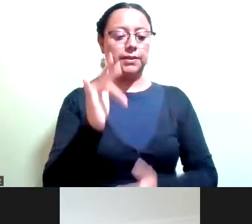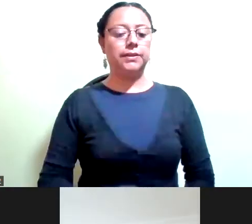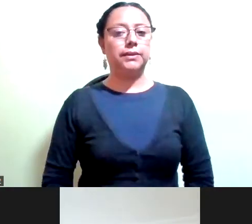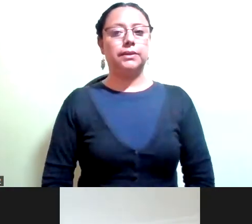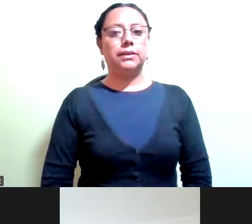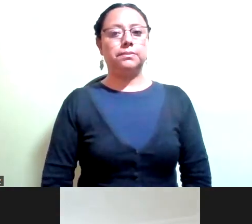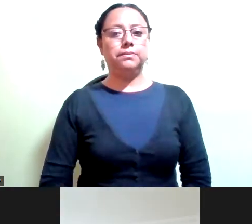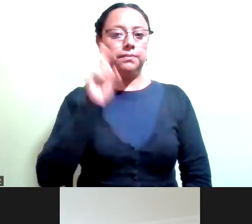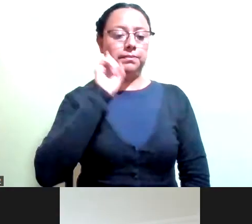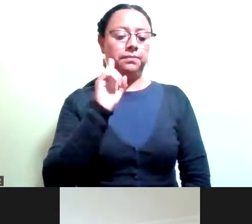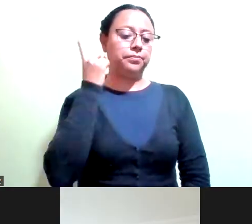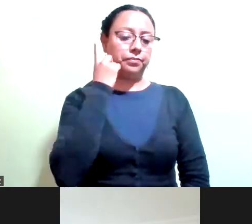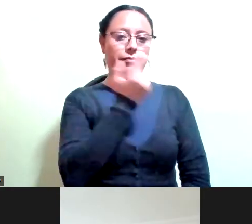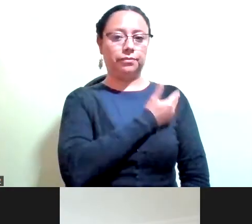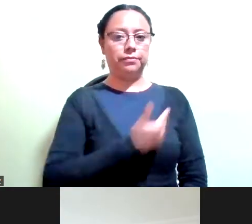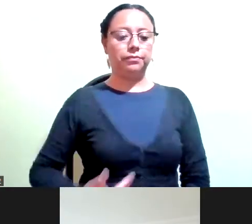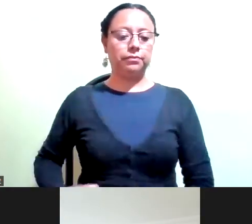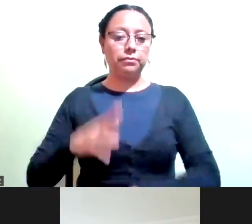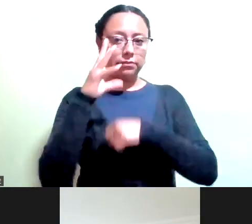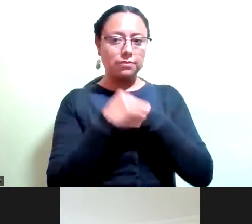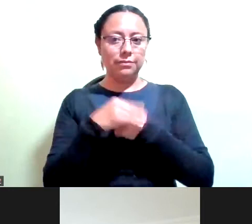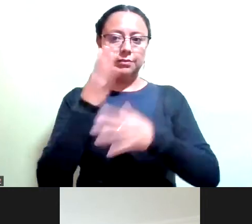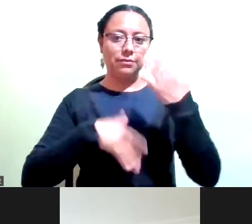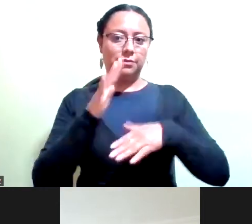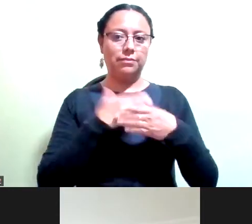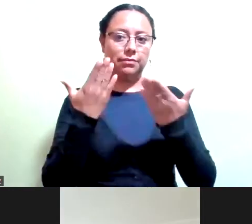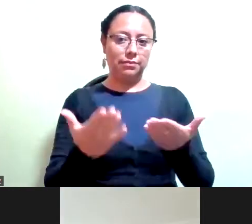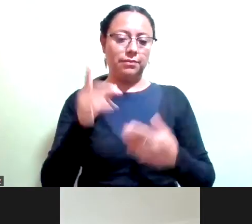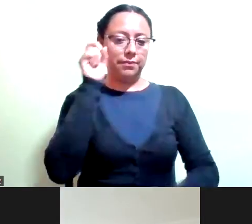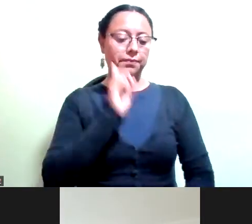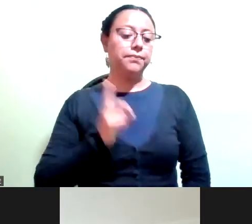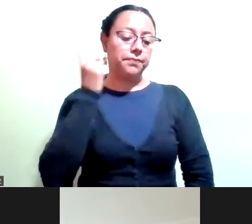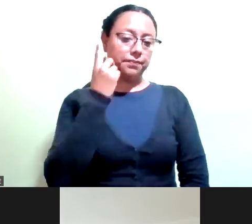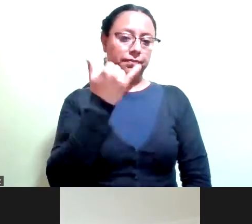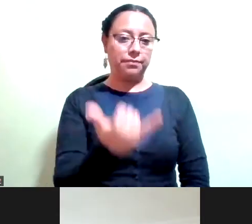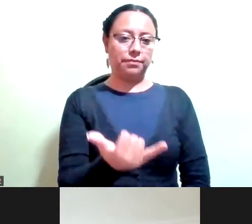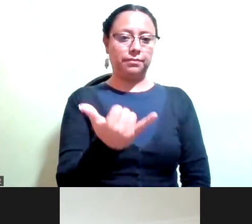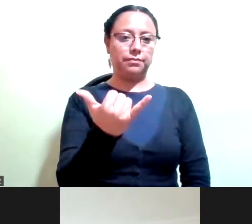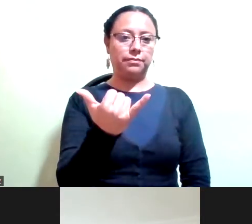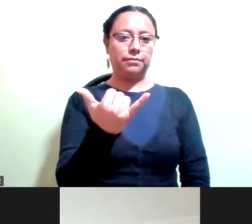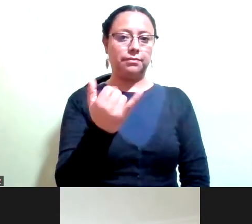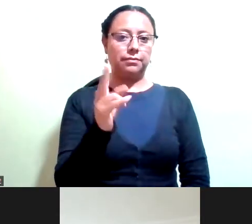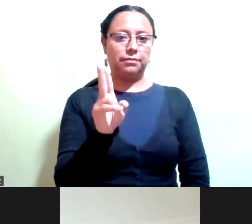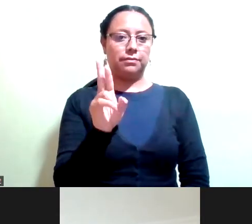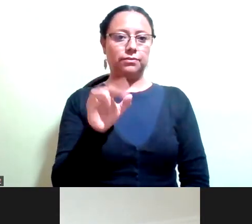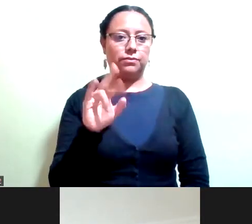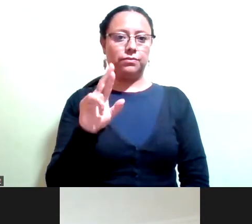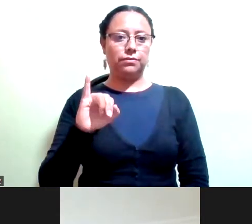Diputada presidenta, ¿me permite el uso de la palabra? Adelante, diputada Yoriri. Sin duda, con estas